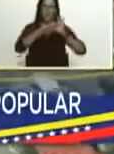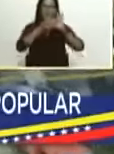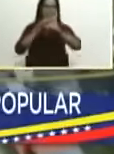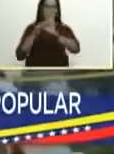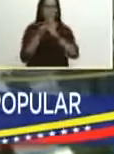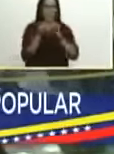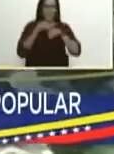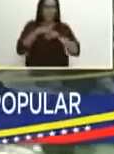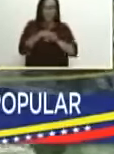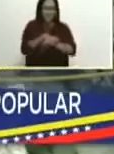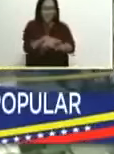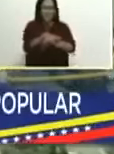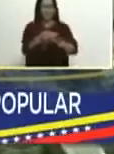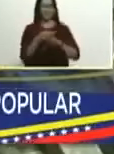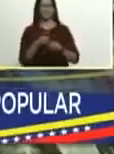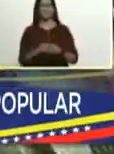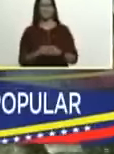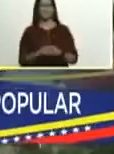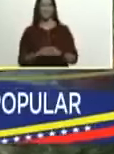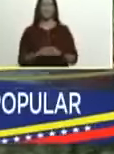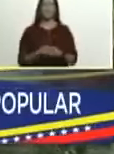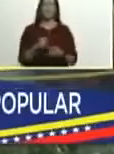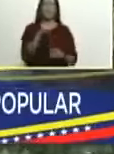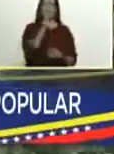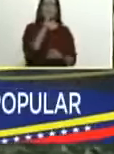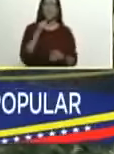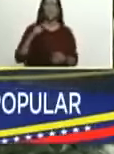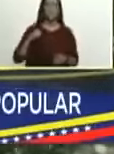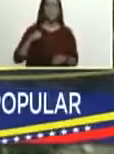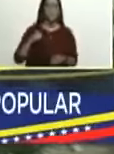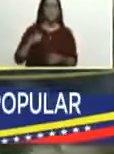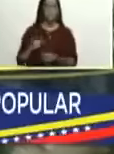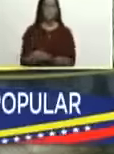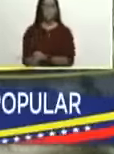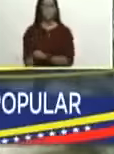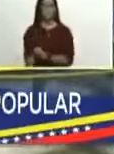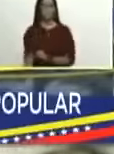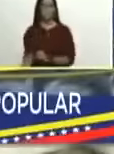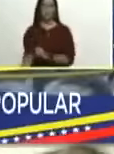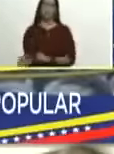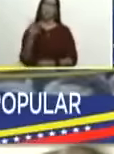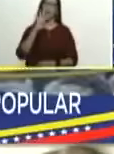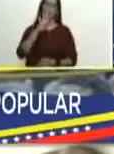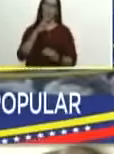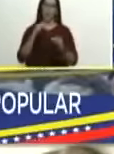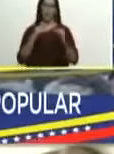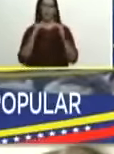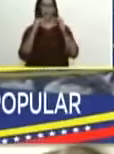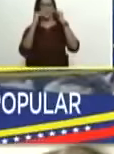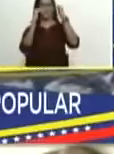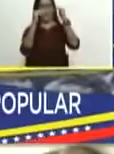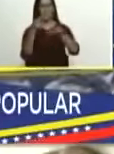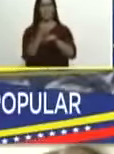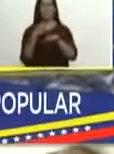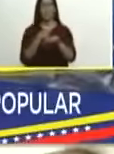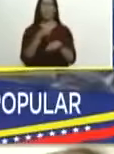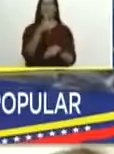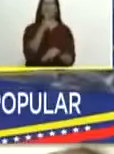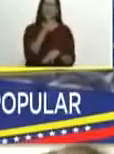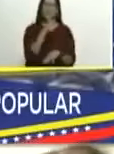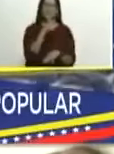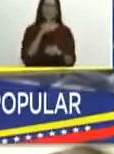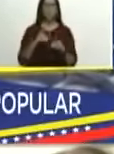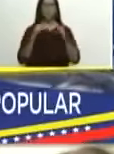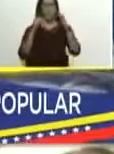que cohesionarse. ¿Y quiénes son los cuatro niveles de gobierno? ¿Y quiénes son esos